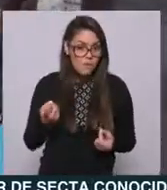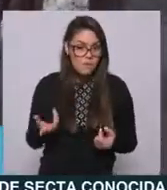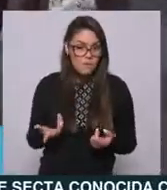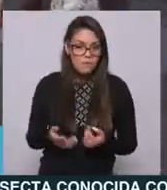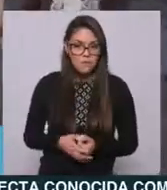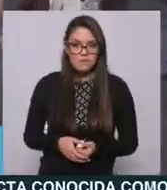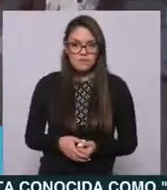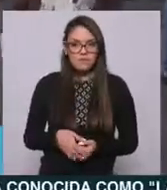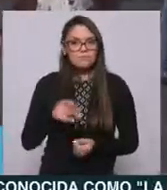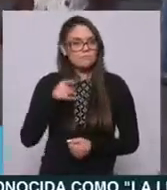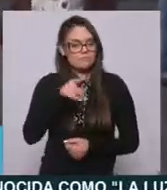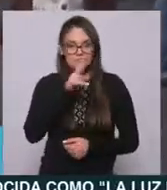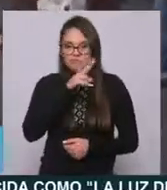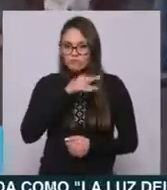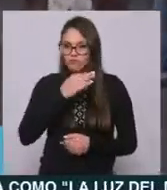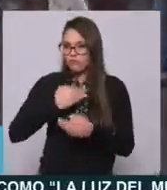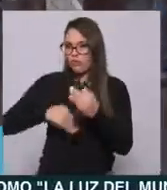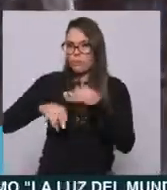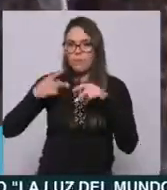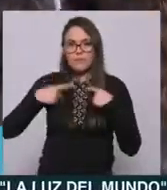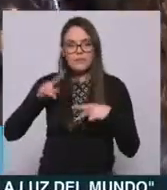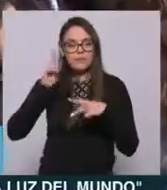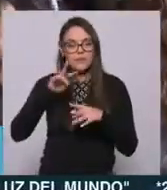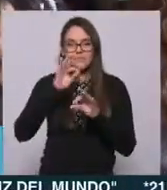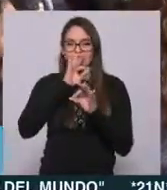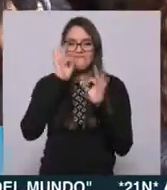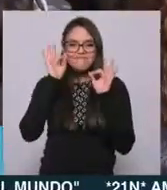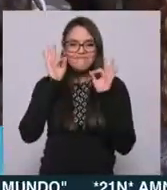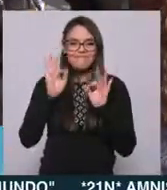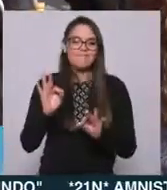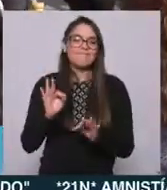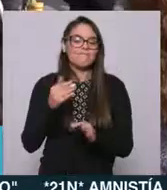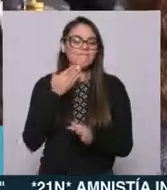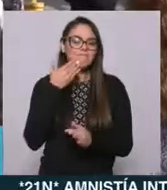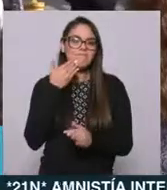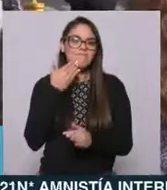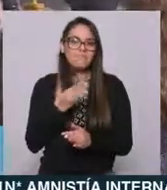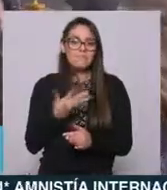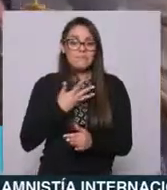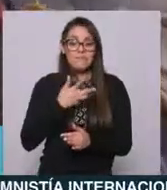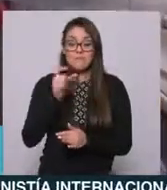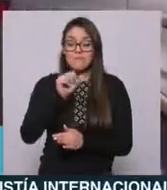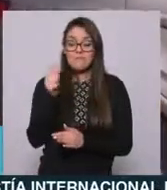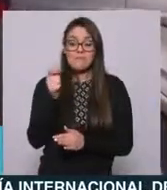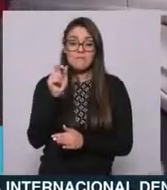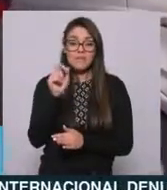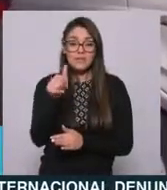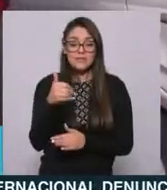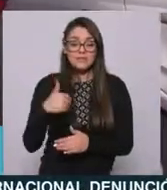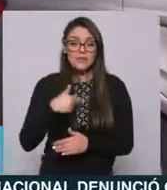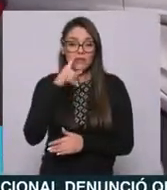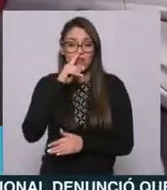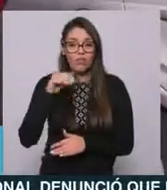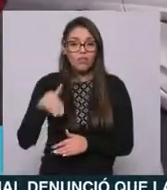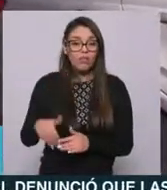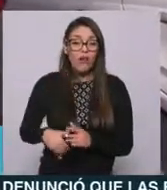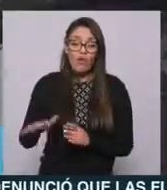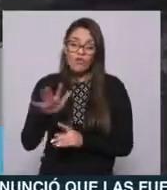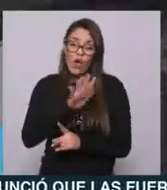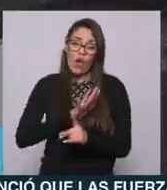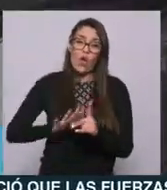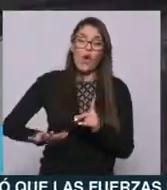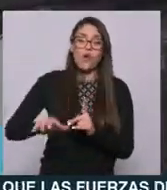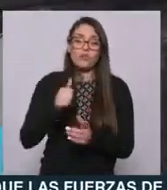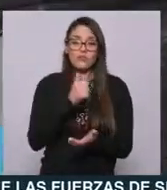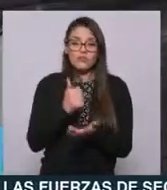manera extraordinaria, ¿ya? Tuvimos también, te digo, 26 personas lesionadas en toda la ciudad, pero